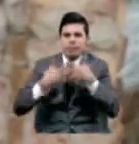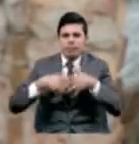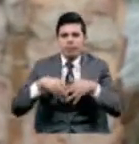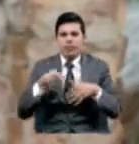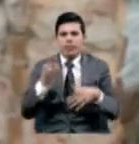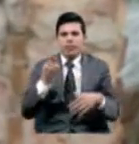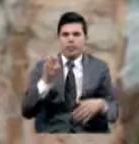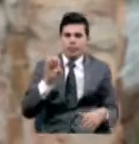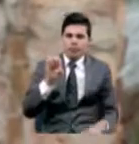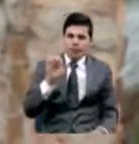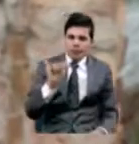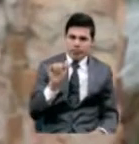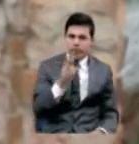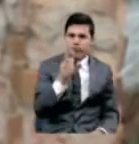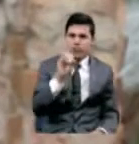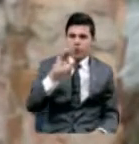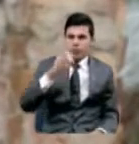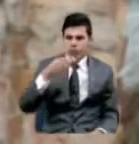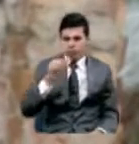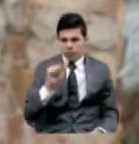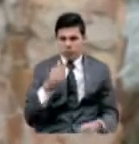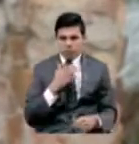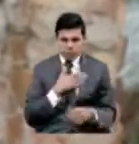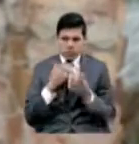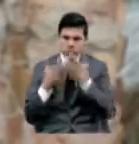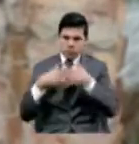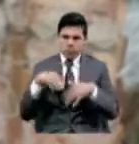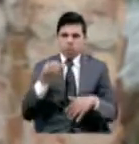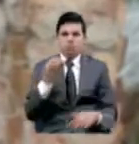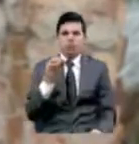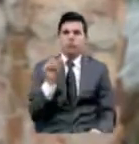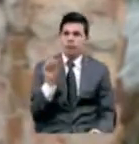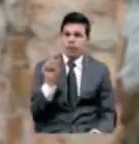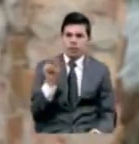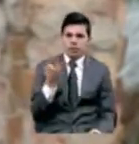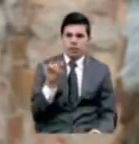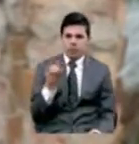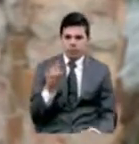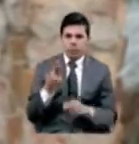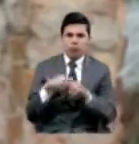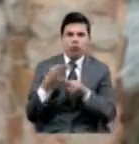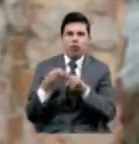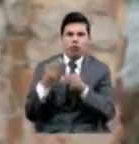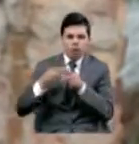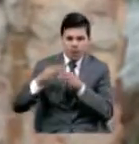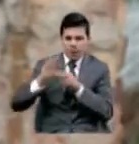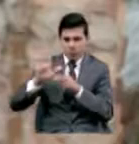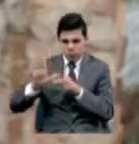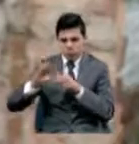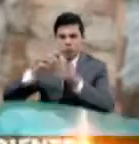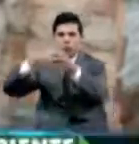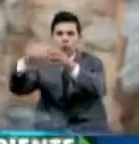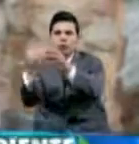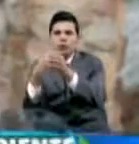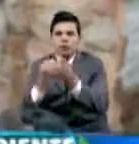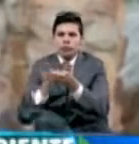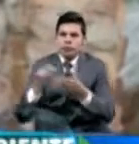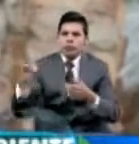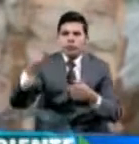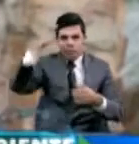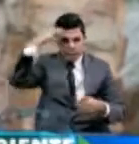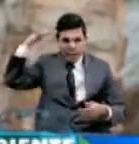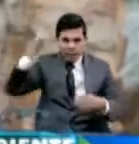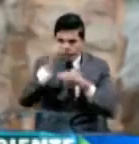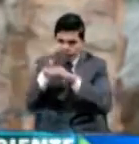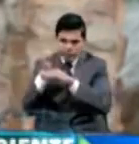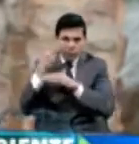Rocha, OMR, lo produjo mi productor, Dave Meridiarte, el sobrino. El video se realizó en Cartagena, en el Semaní,